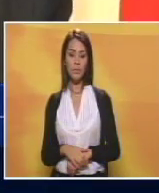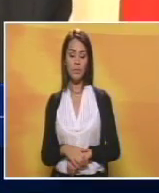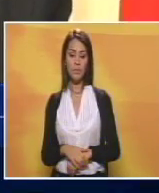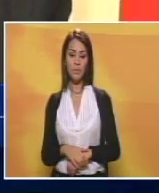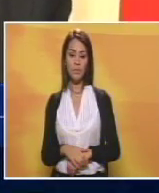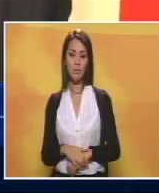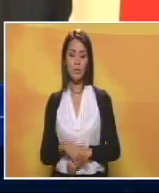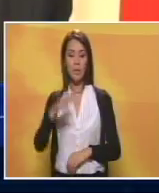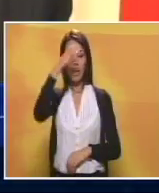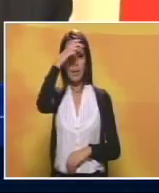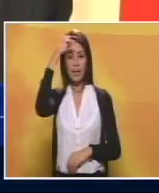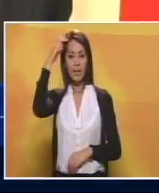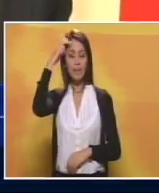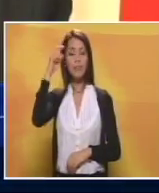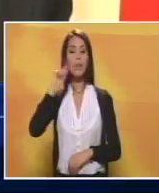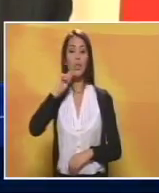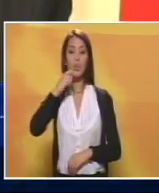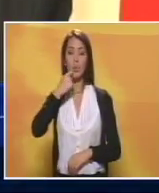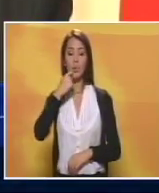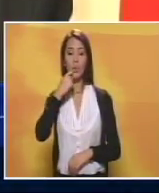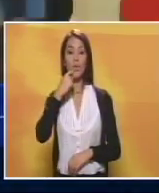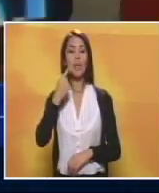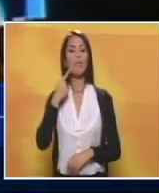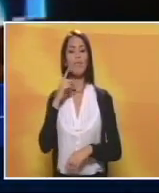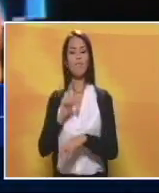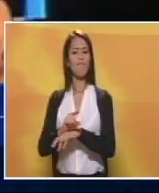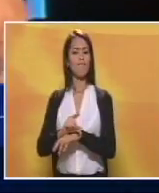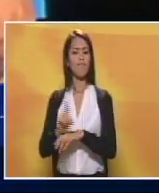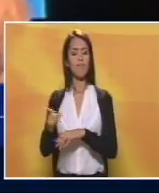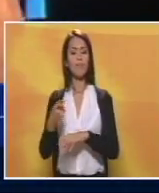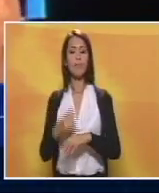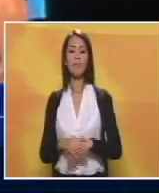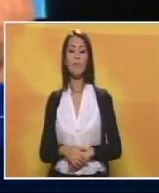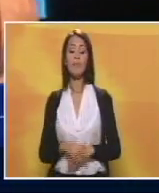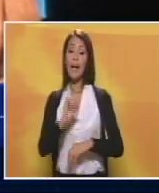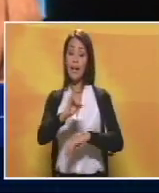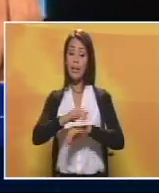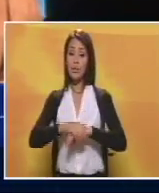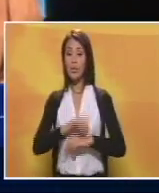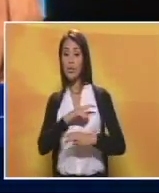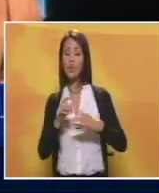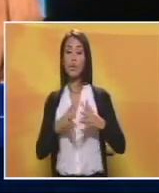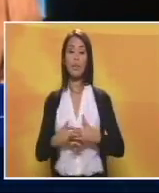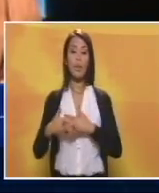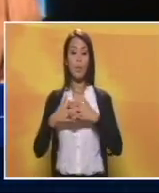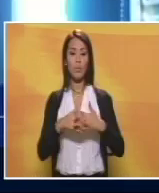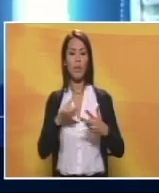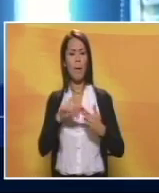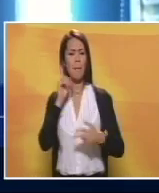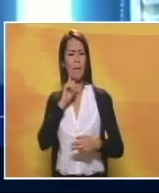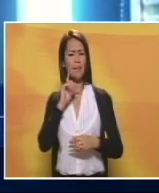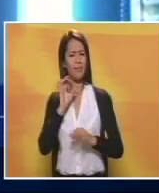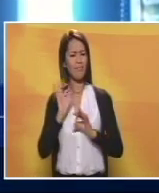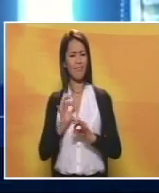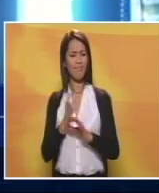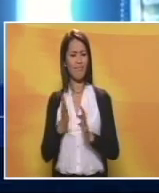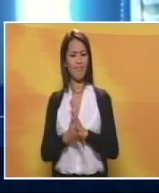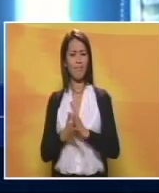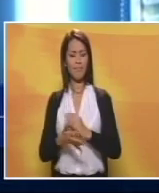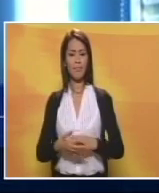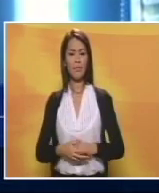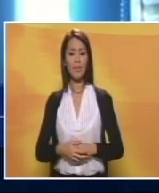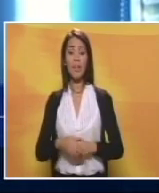El canciller de Rusia, Sergei Lavrov, acusó a Reino Unido, Estados Unidos y otros países de mentir abiertamente en el caso